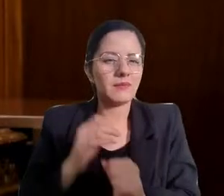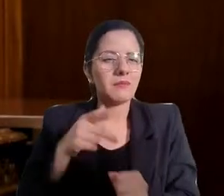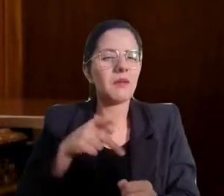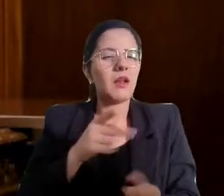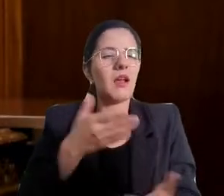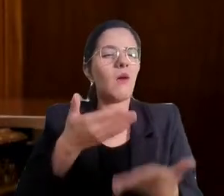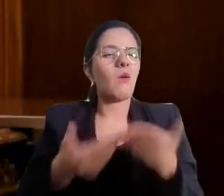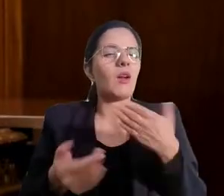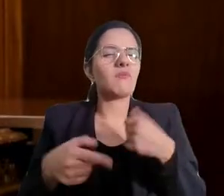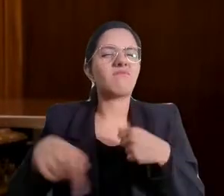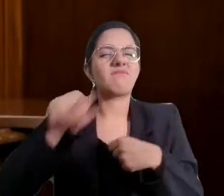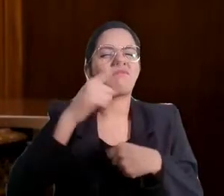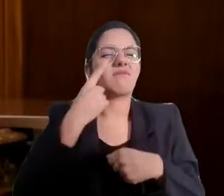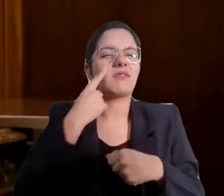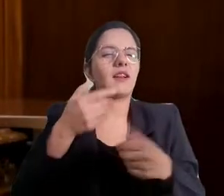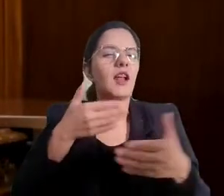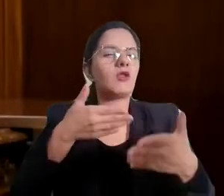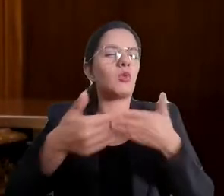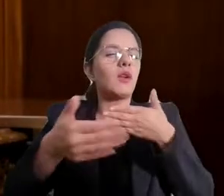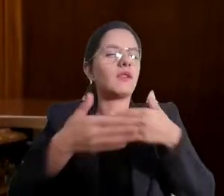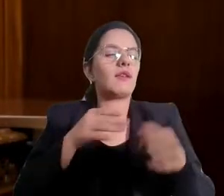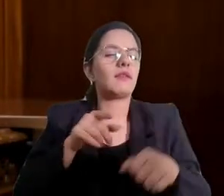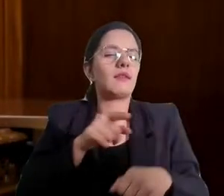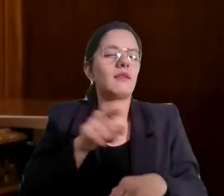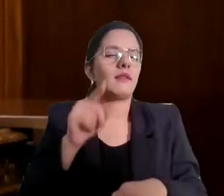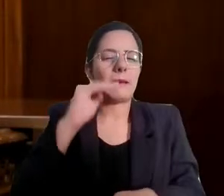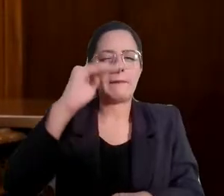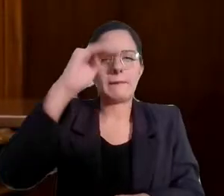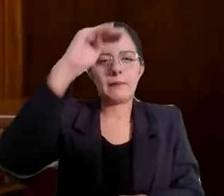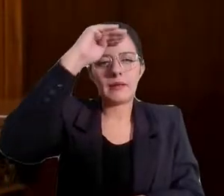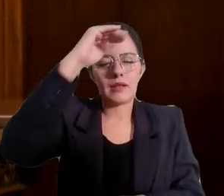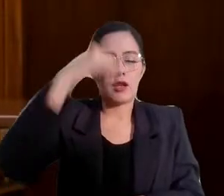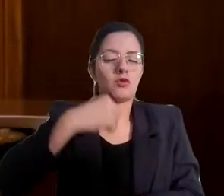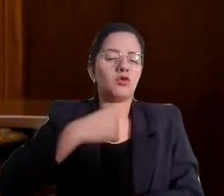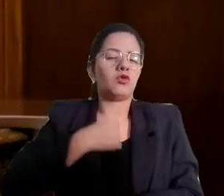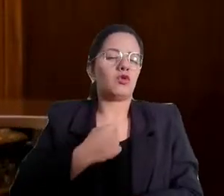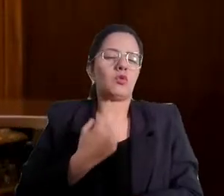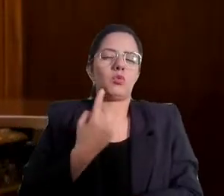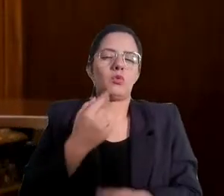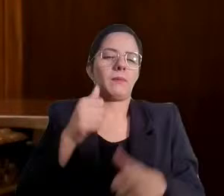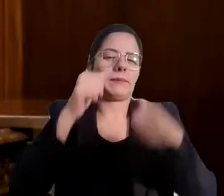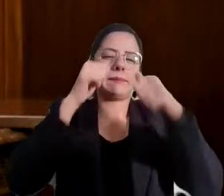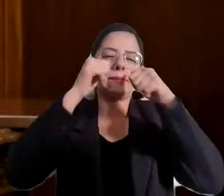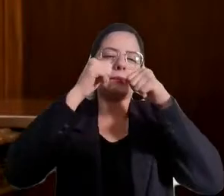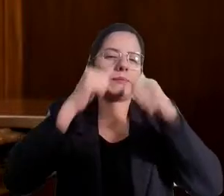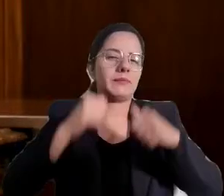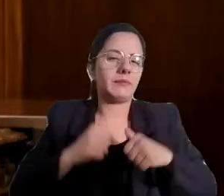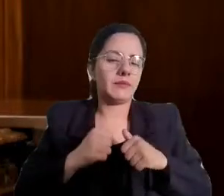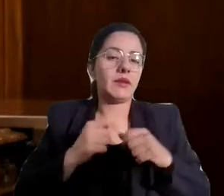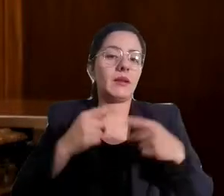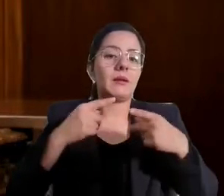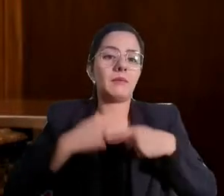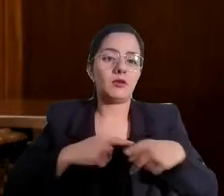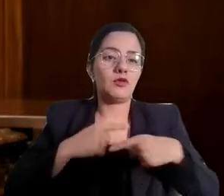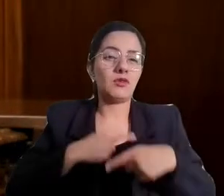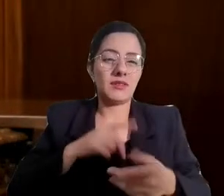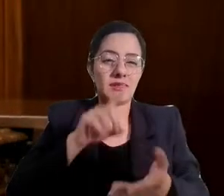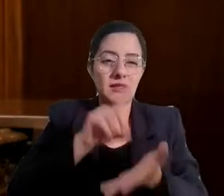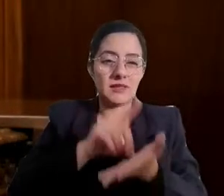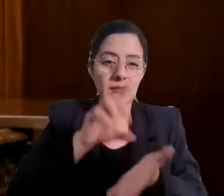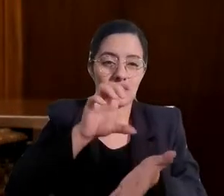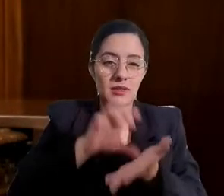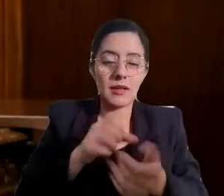actualidad ha ido incrementando el pensamiento individualista en el que las personas con discapacidad y